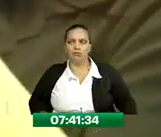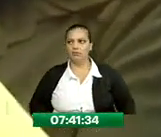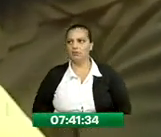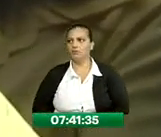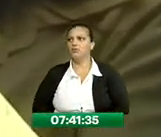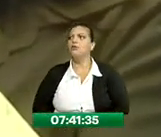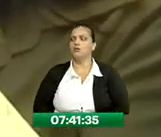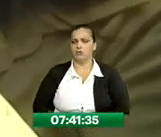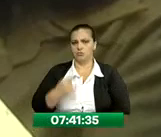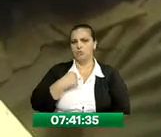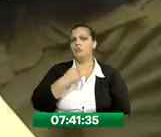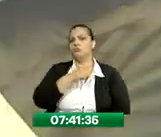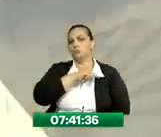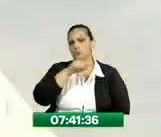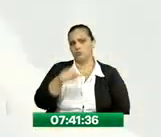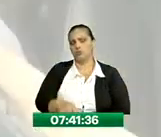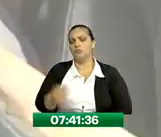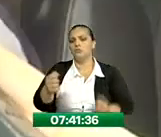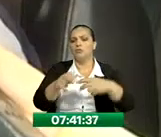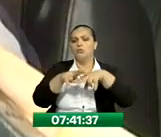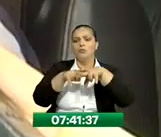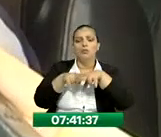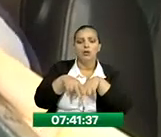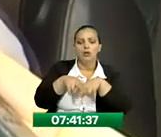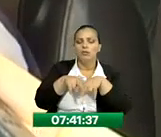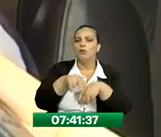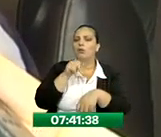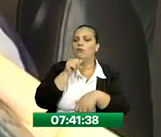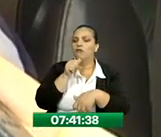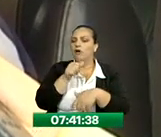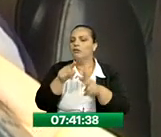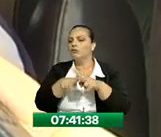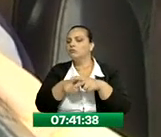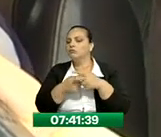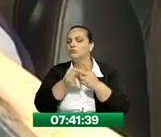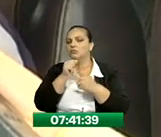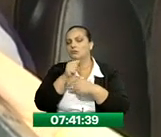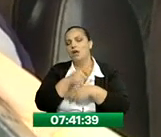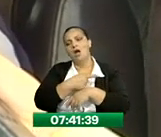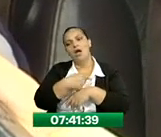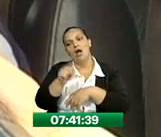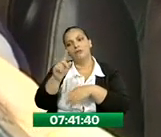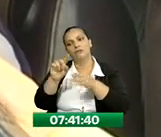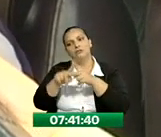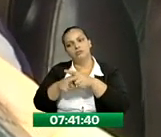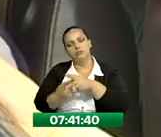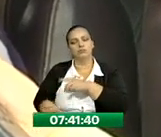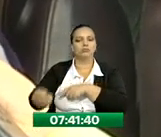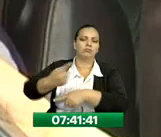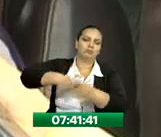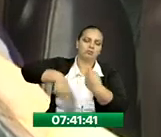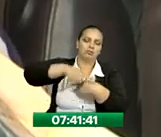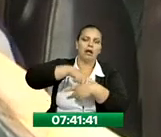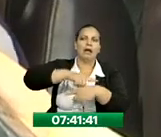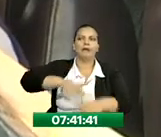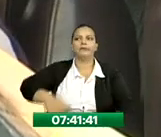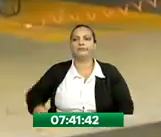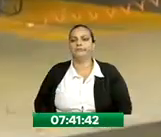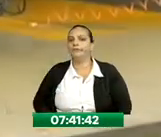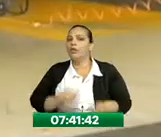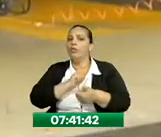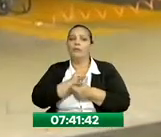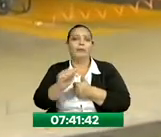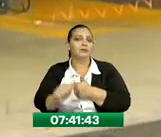tuve que regresar, no pasó la primera. Veo que este año ha estado normal, o sea, no lo veo acumulado como ha sido otras